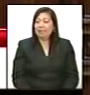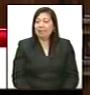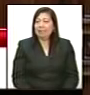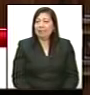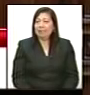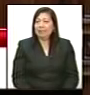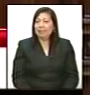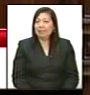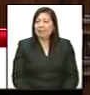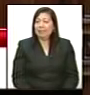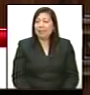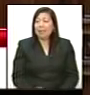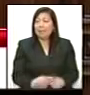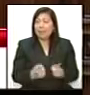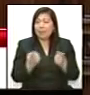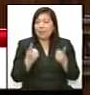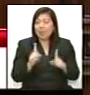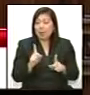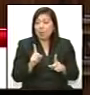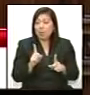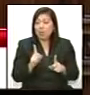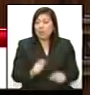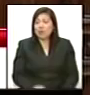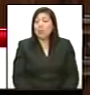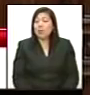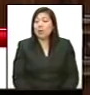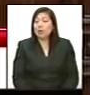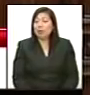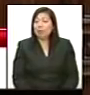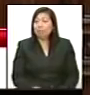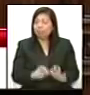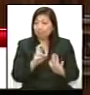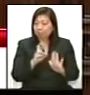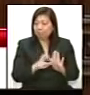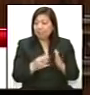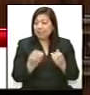Yo quiero, de acuerdo a lo programado,